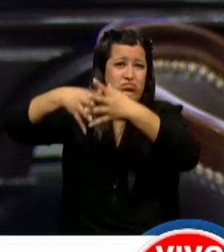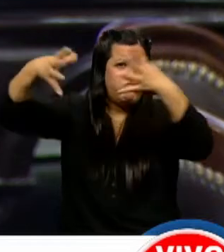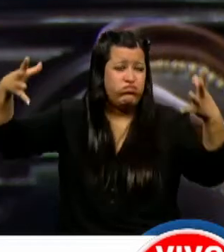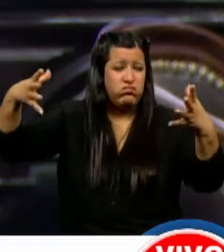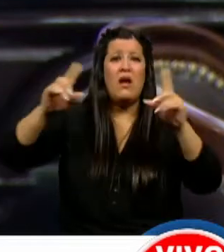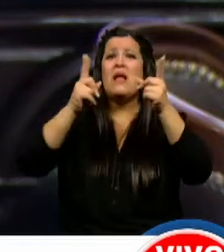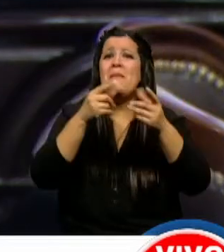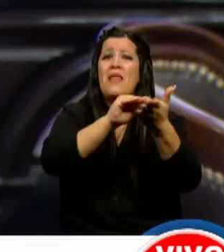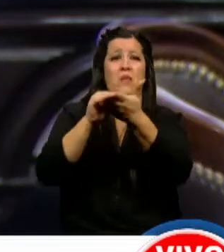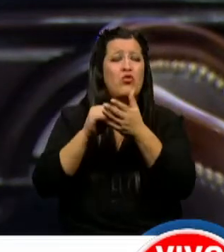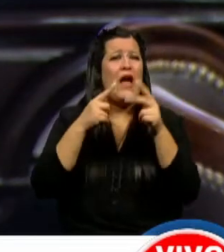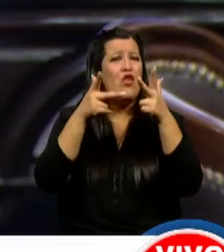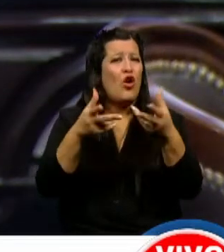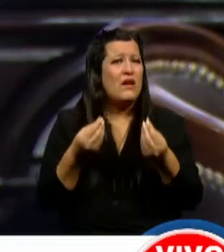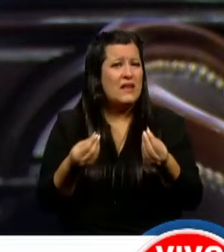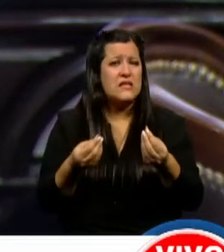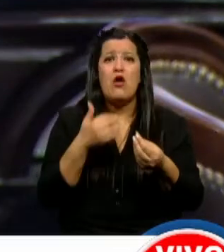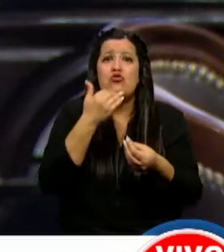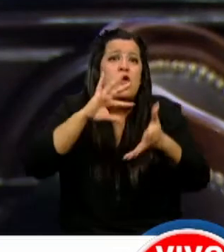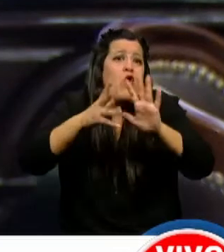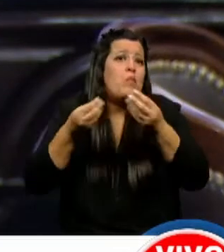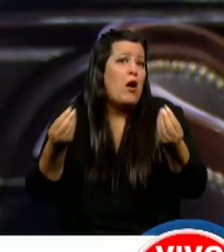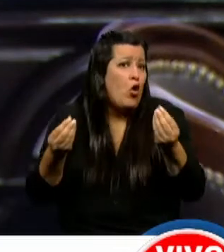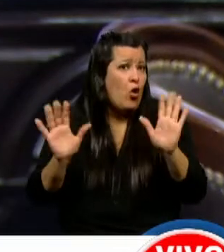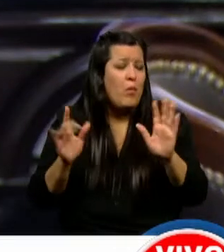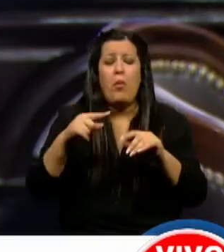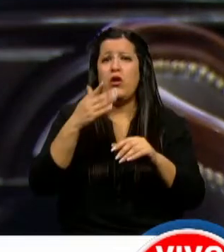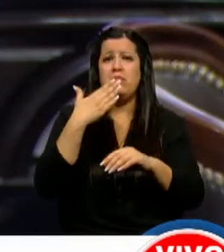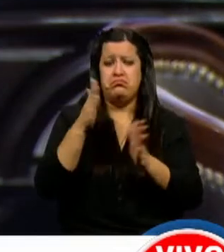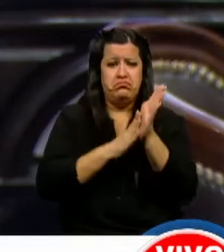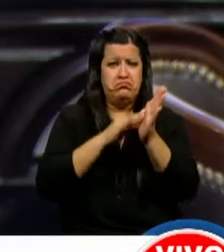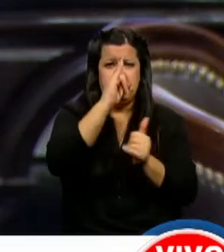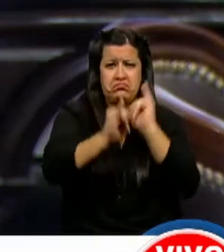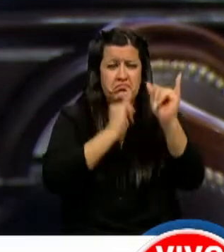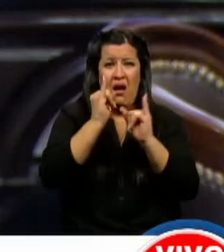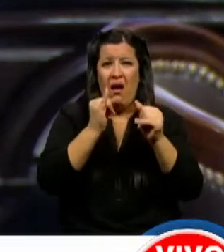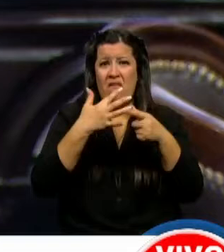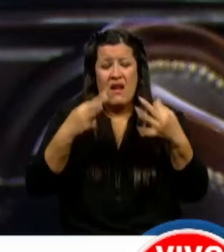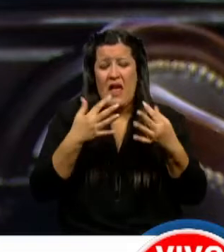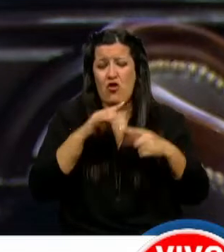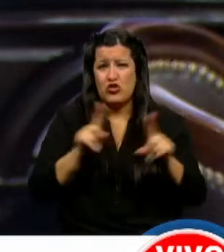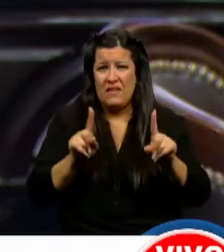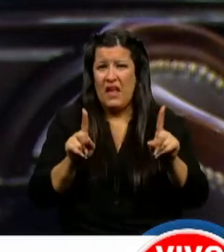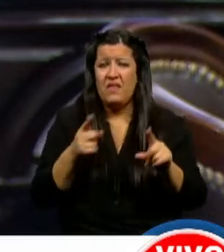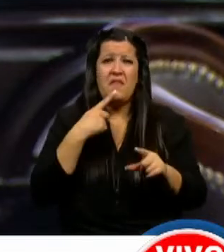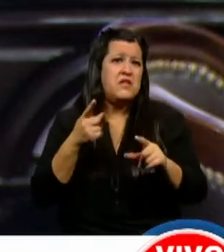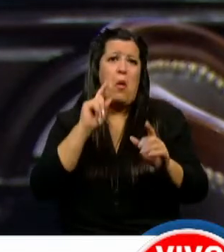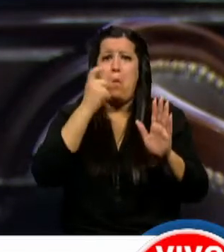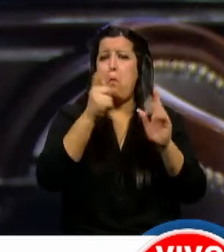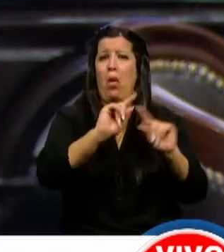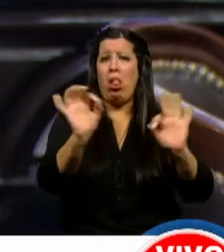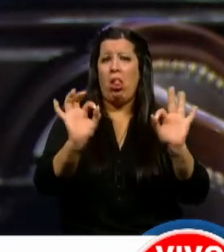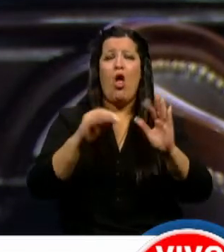acá diciendo que, no sé de qué manera, digo porque argumentalmente es incomprensible, que dicen que no se viola el principio